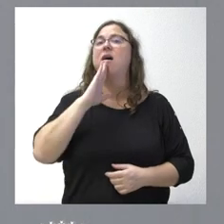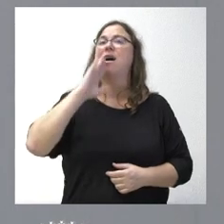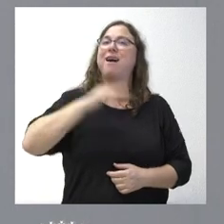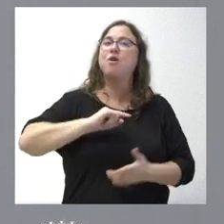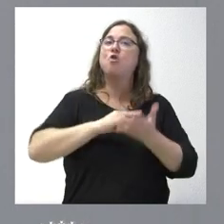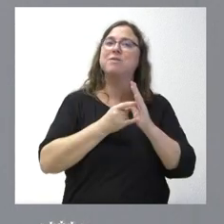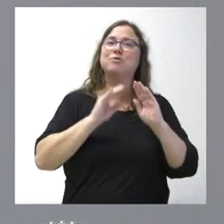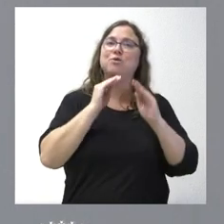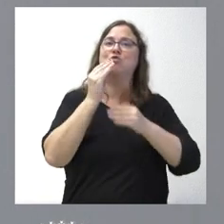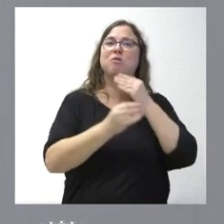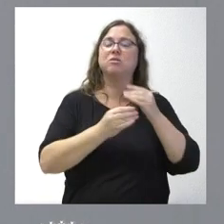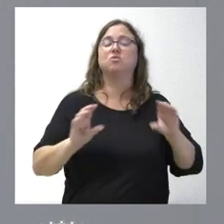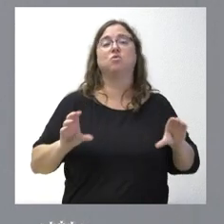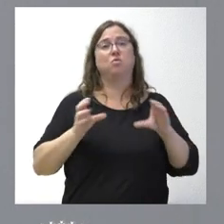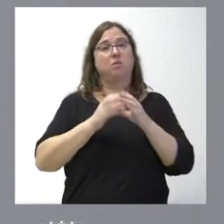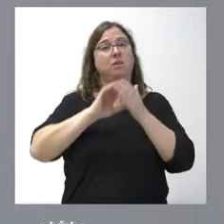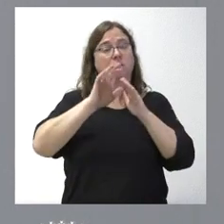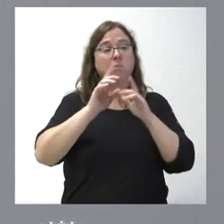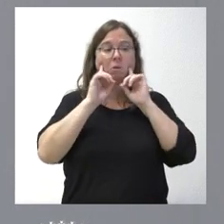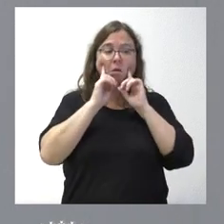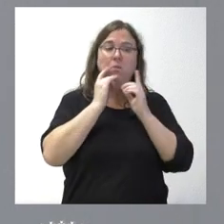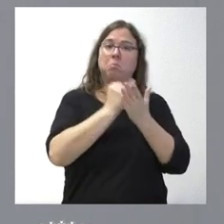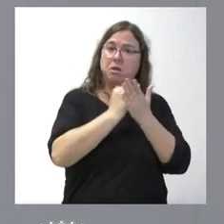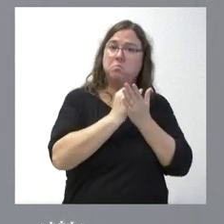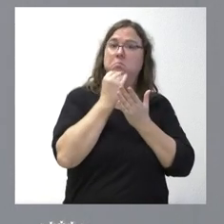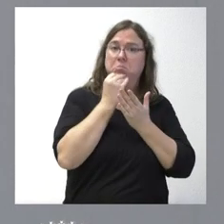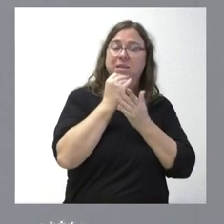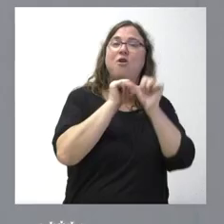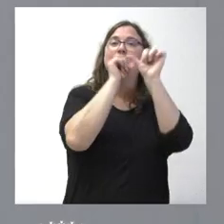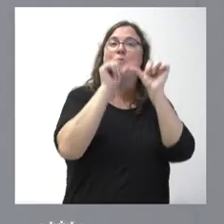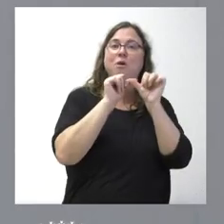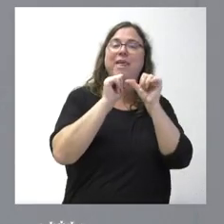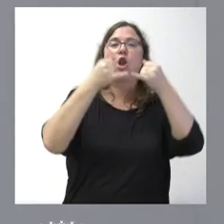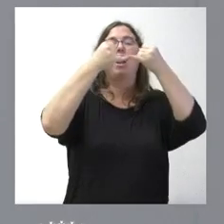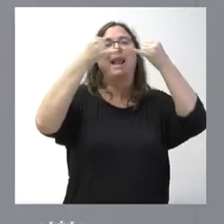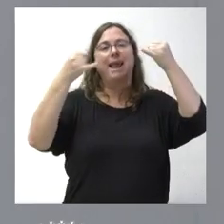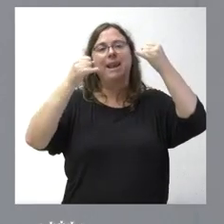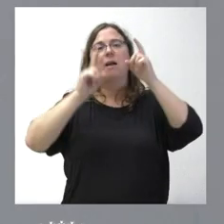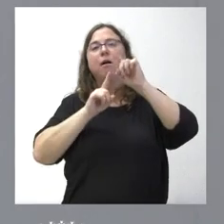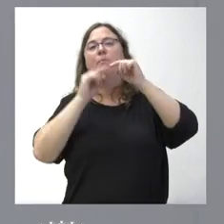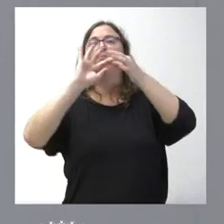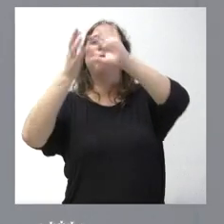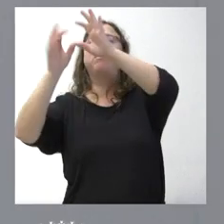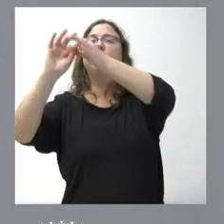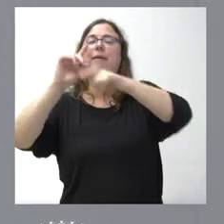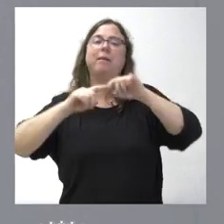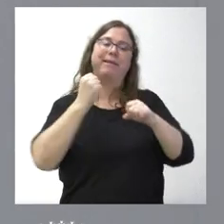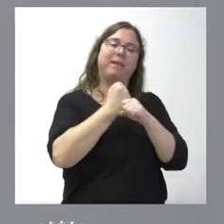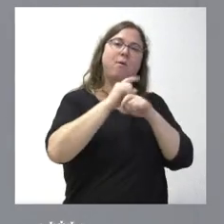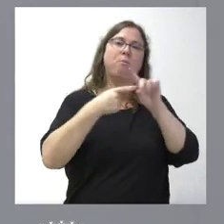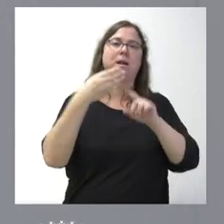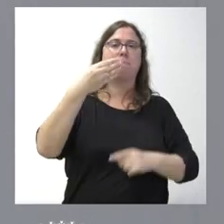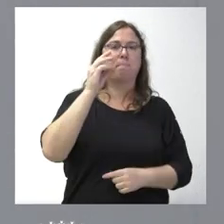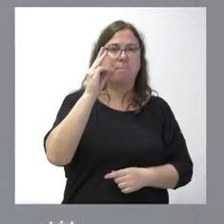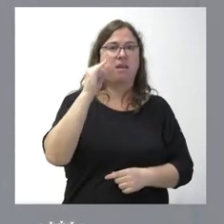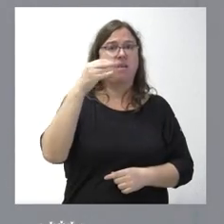planteada por Castilla y León para obtener estas previsiones basadas en modelos de regresión lineal que establecen una relación entre pib empleo que se